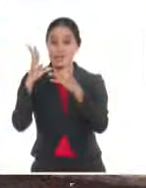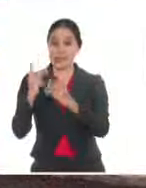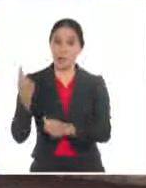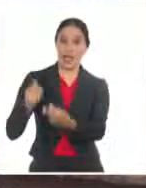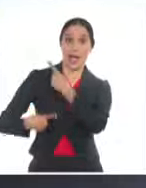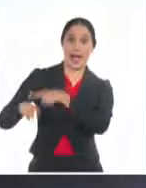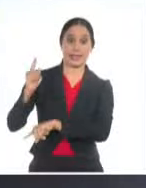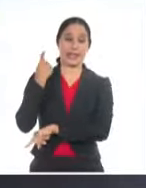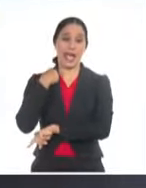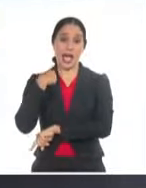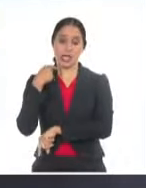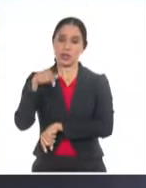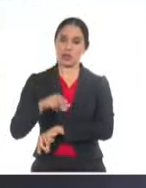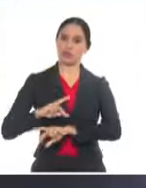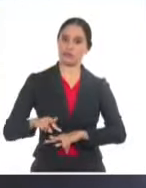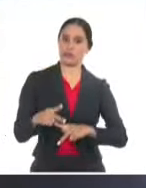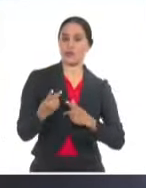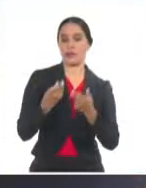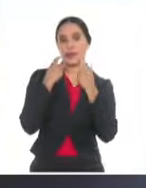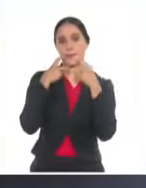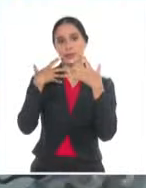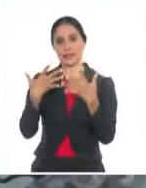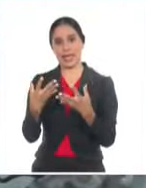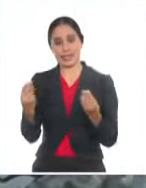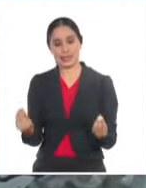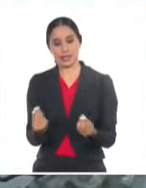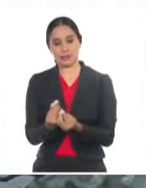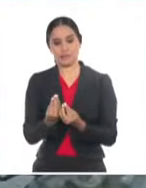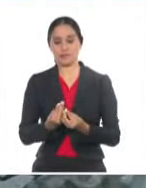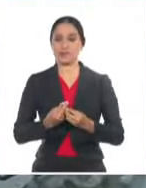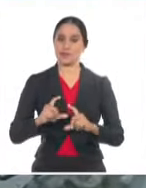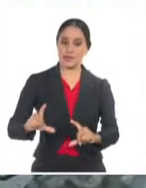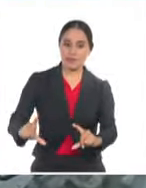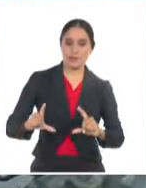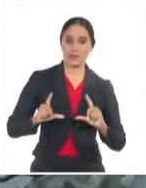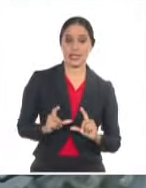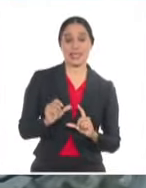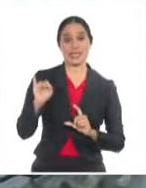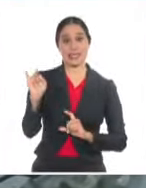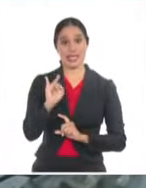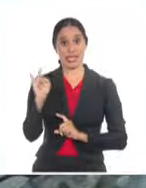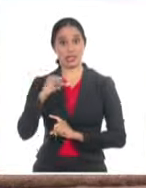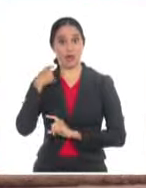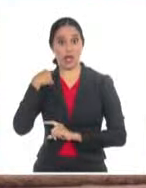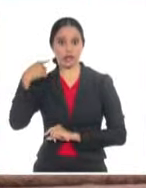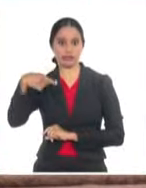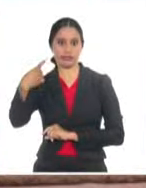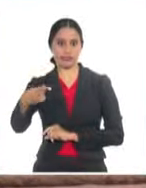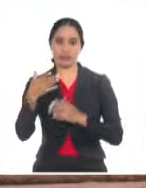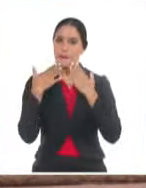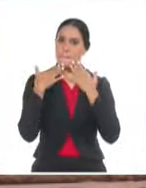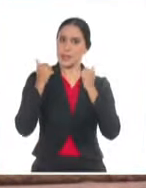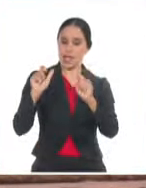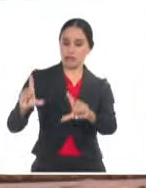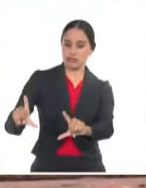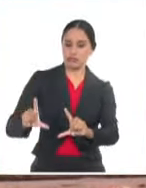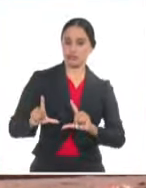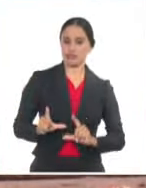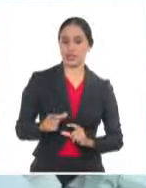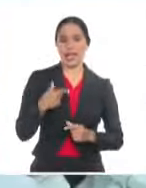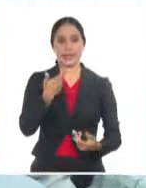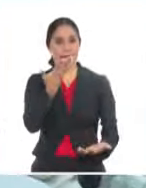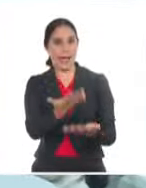año volvieron a merecer la condición colectivo Vanguardia Nacional por séptimo año consecutivo, un reconocimiento que avala a esta